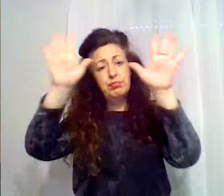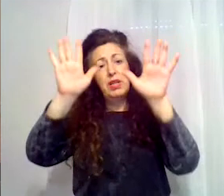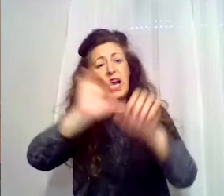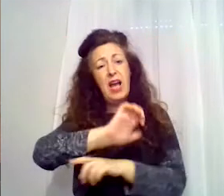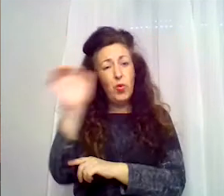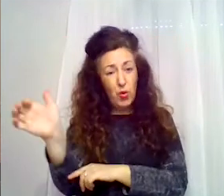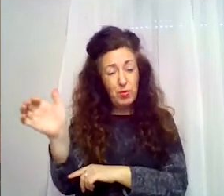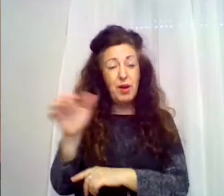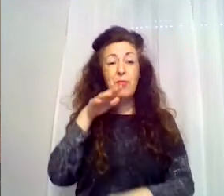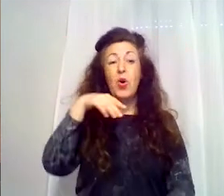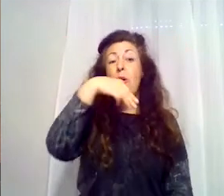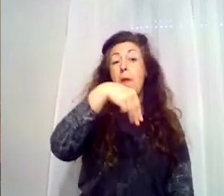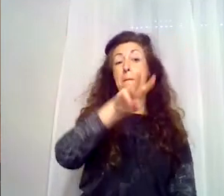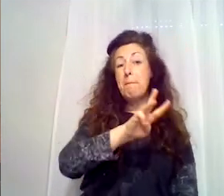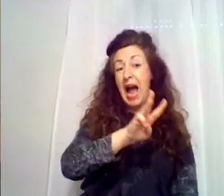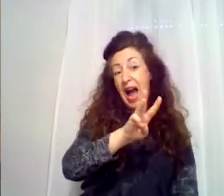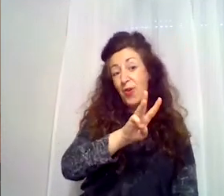conocidos homosexuales. De hecho,